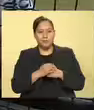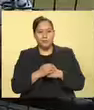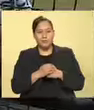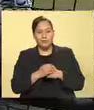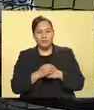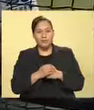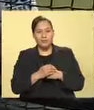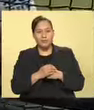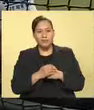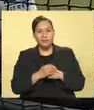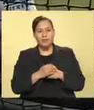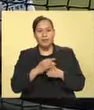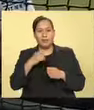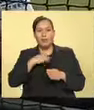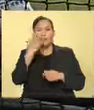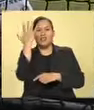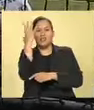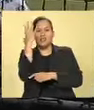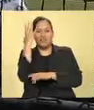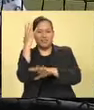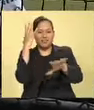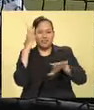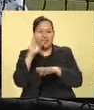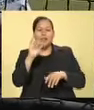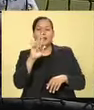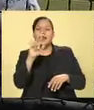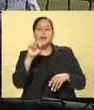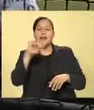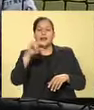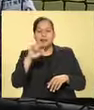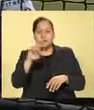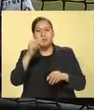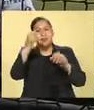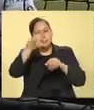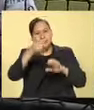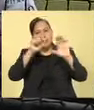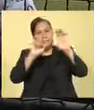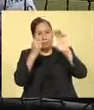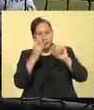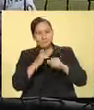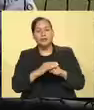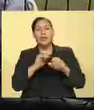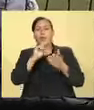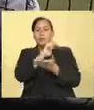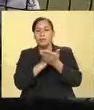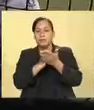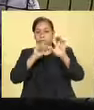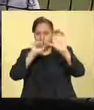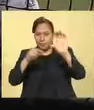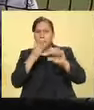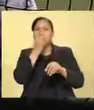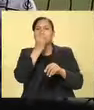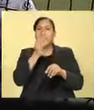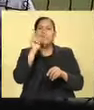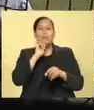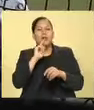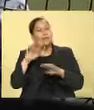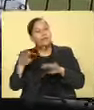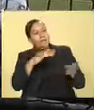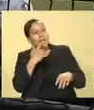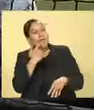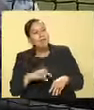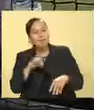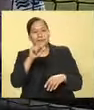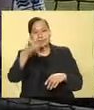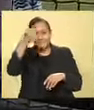Outfield, jardinero. Me llamo Alejandro Ortiz. Un saludo para Capital. Para el programa Tu Ciudad es un beso, ¿no? Para todas las espectadoras.